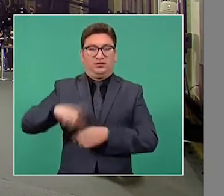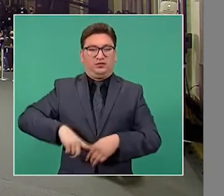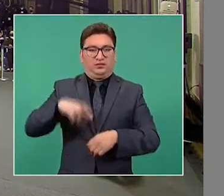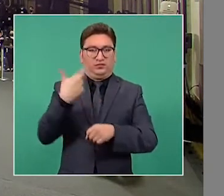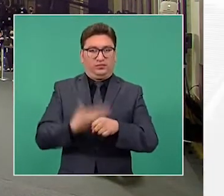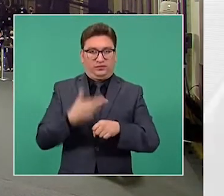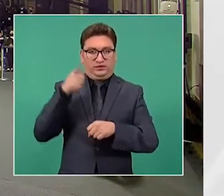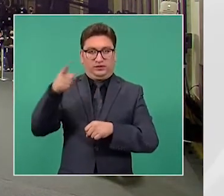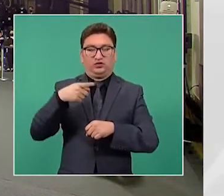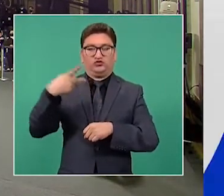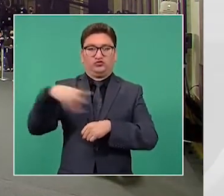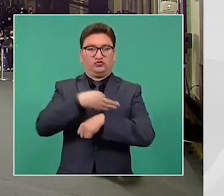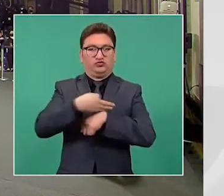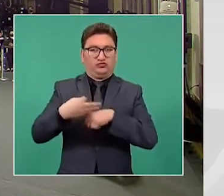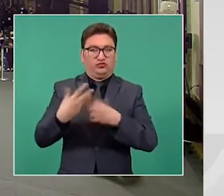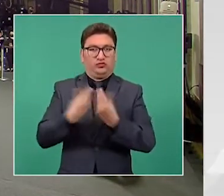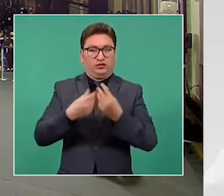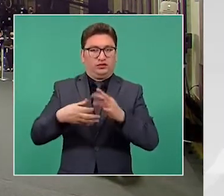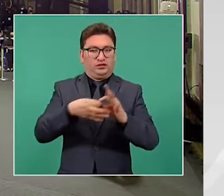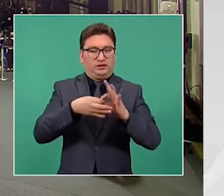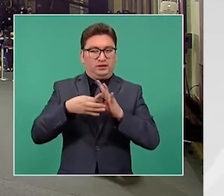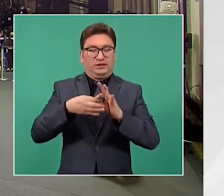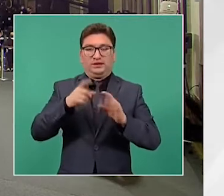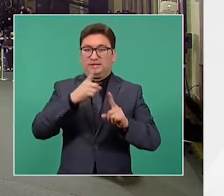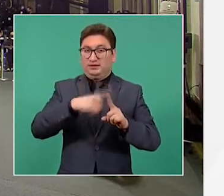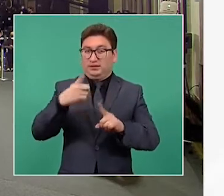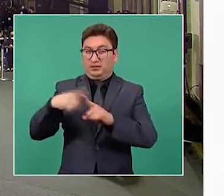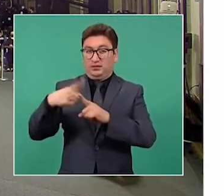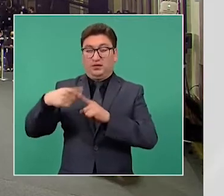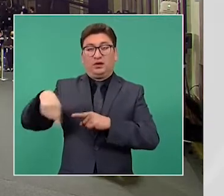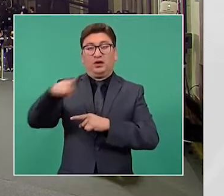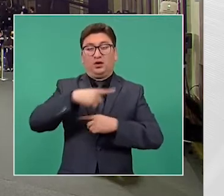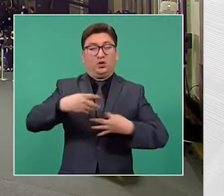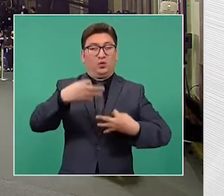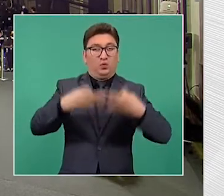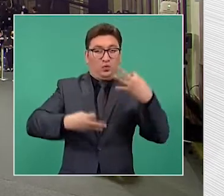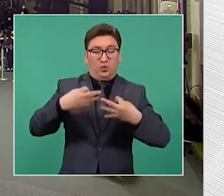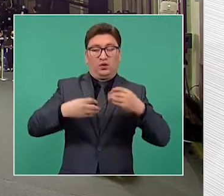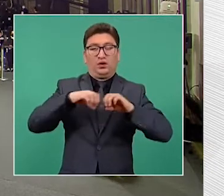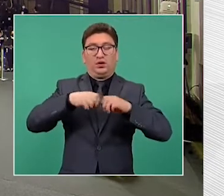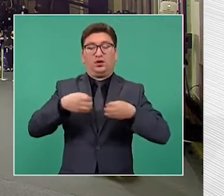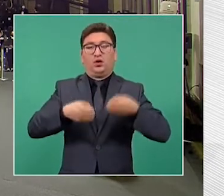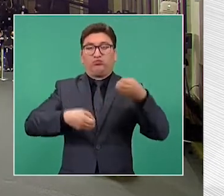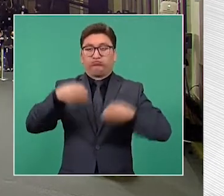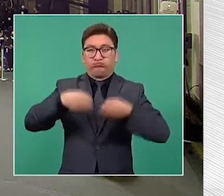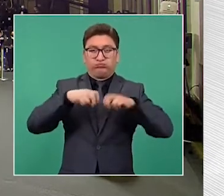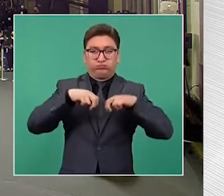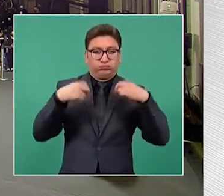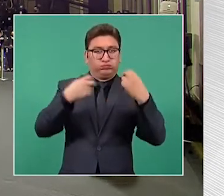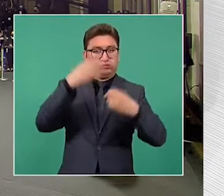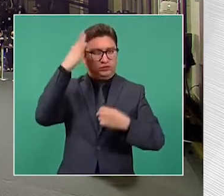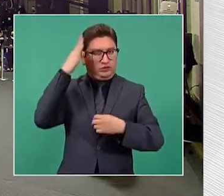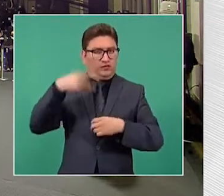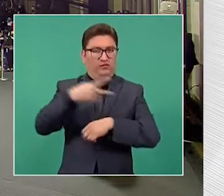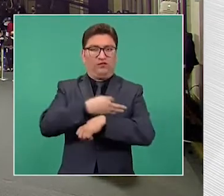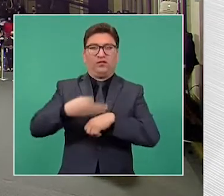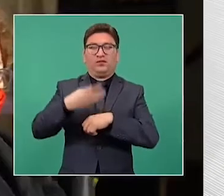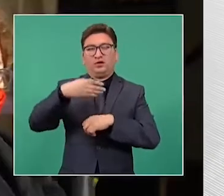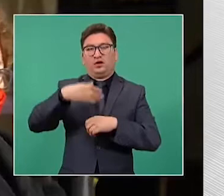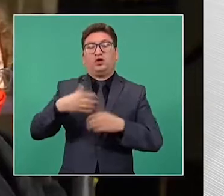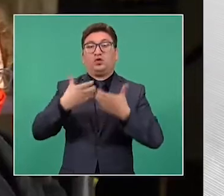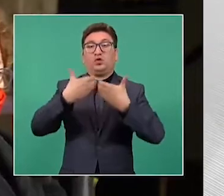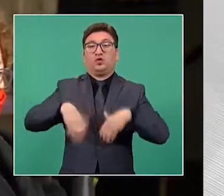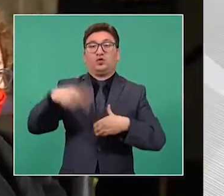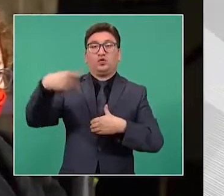están implicados familiares, colaboradores y múltiples cómplices, jueces, magistrados y familiares encabezados por el cuñado